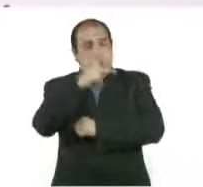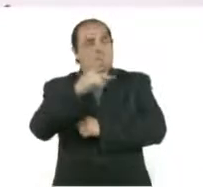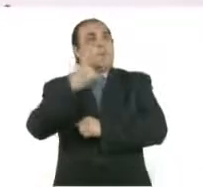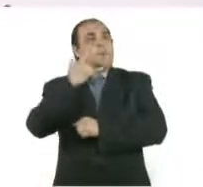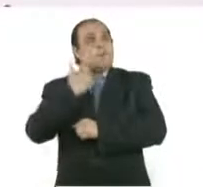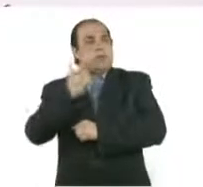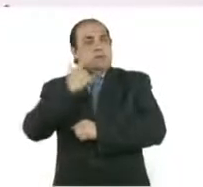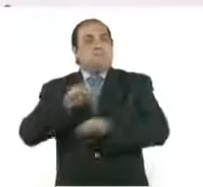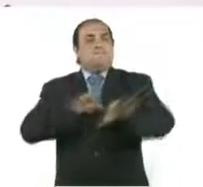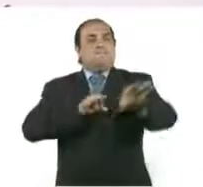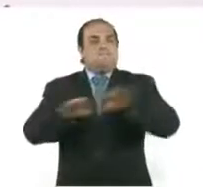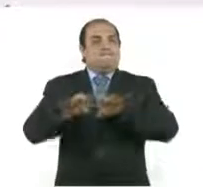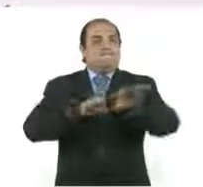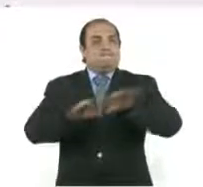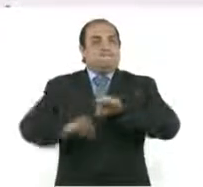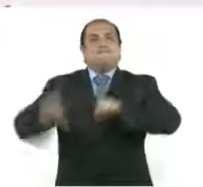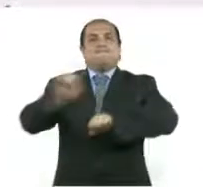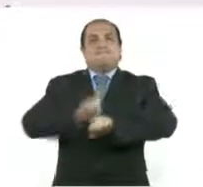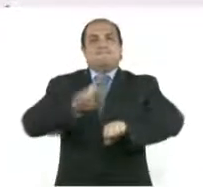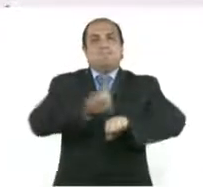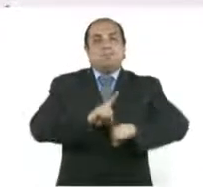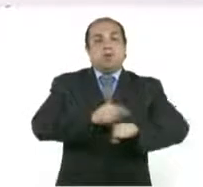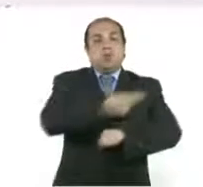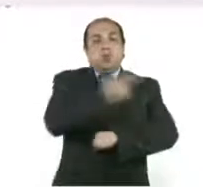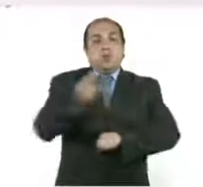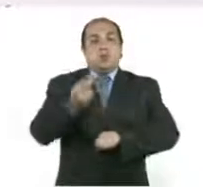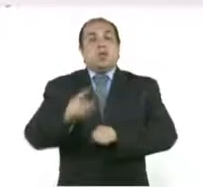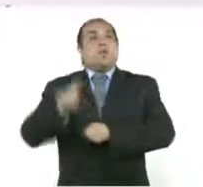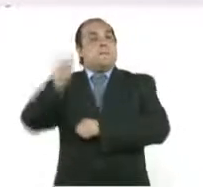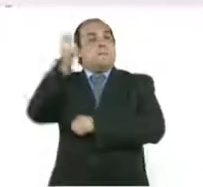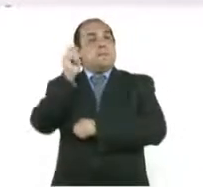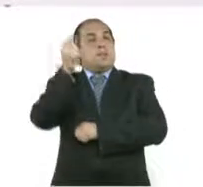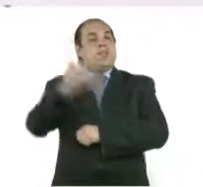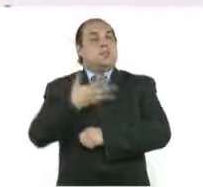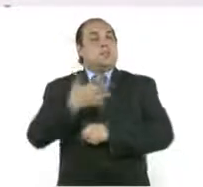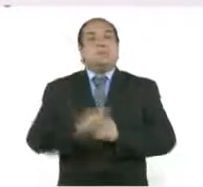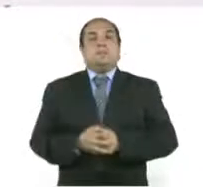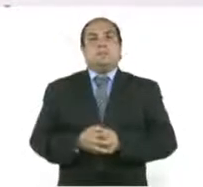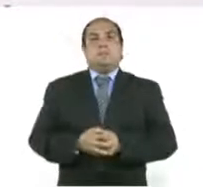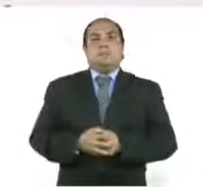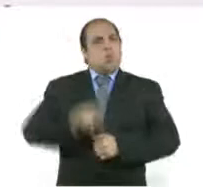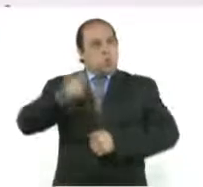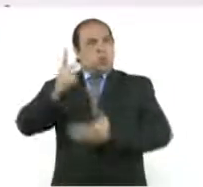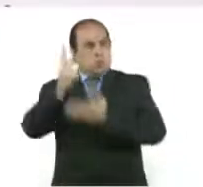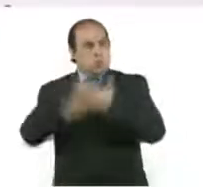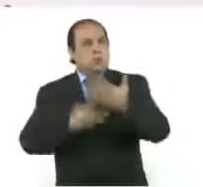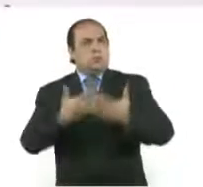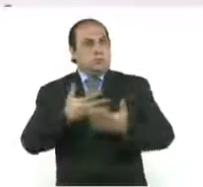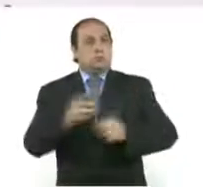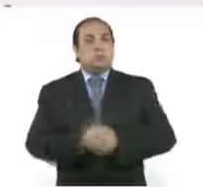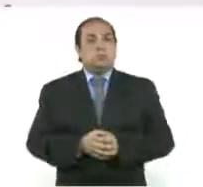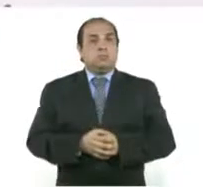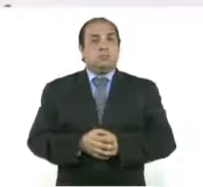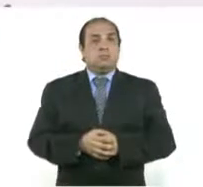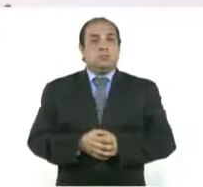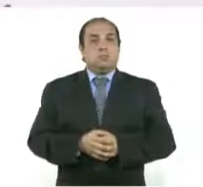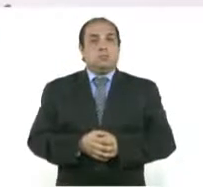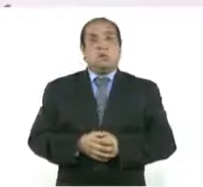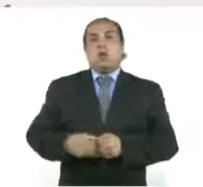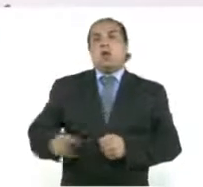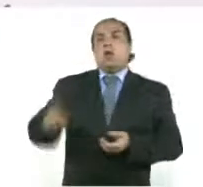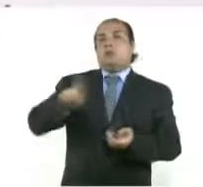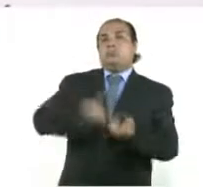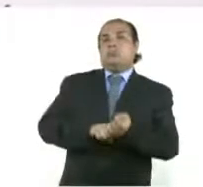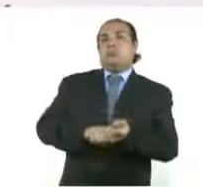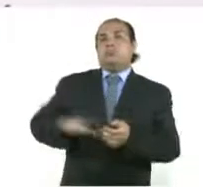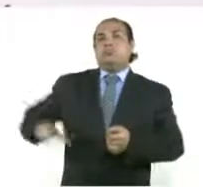los días para que ustedes tengan su pensión. Hay otros programas que impulsa el Gobierno de